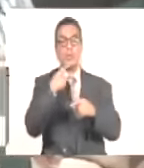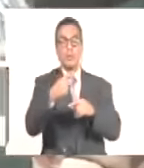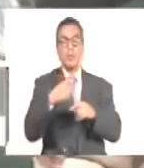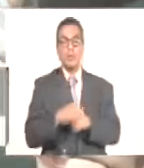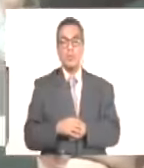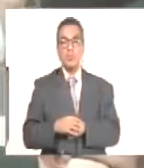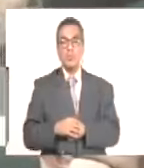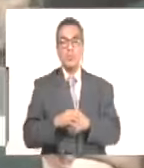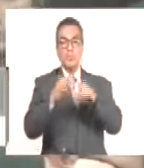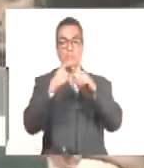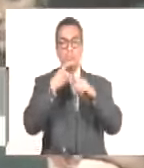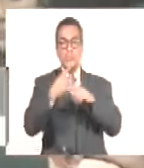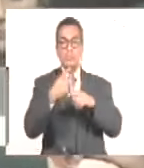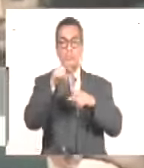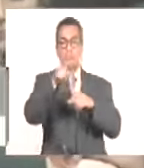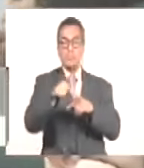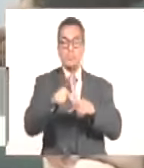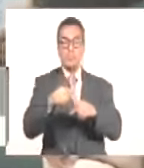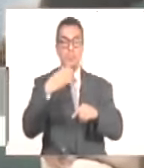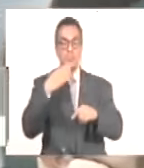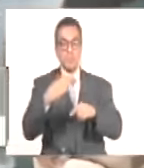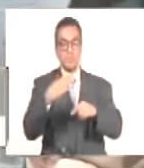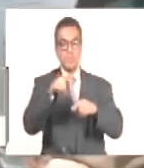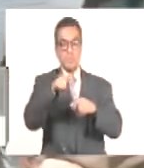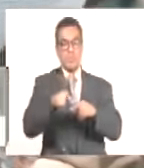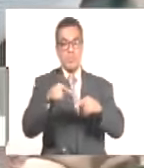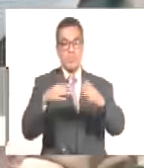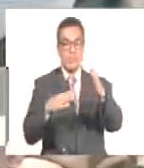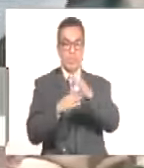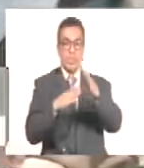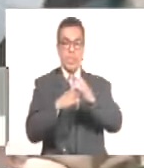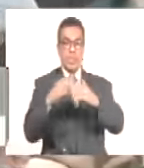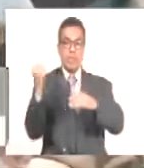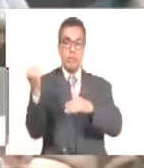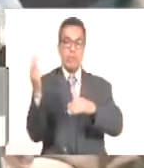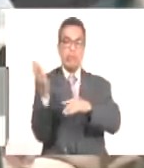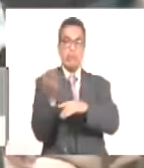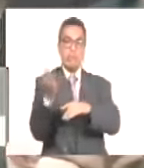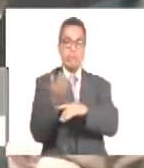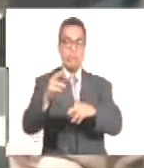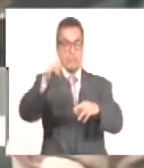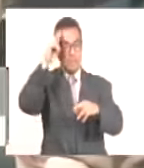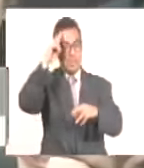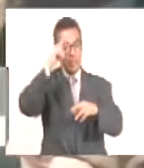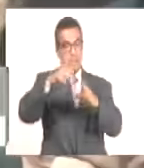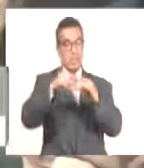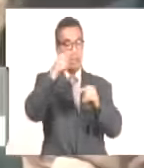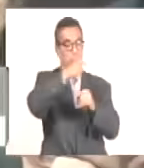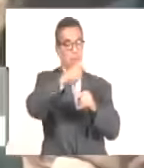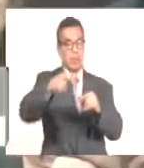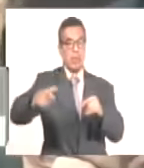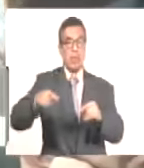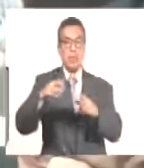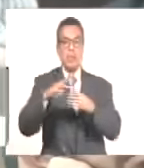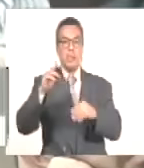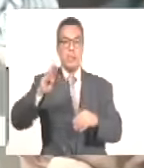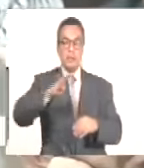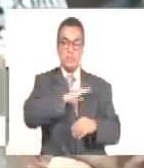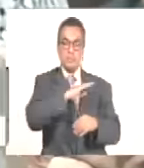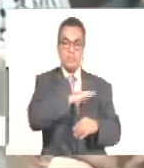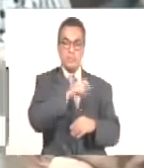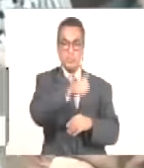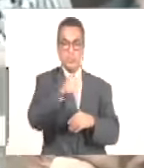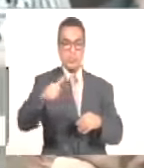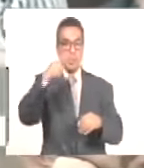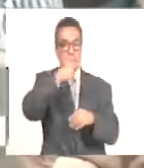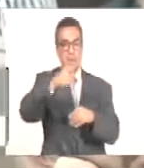pronunciamiento, decimos, exigimos un cese al fuego, exigimos el respeto a los pueblos, a los derechos de